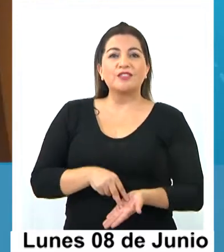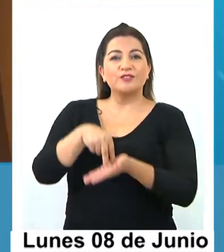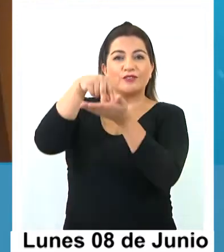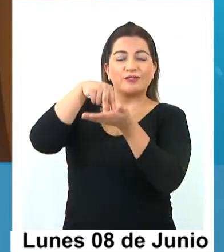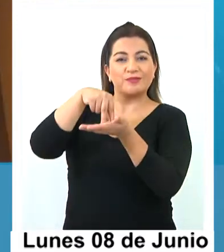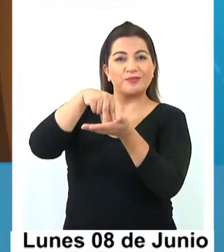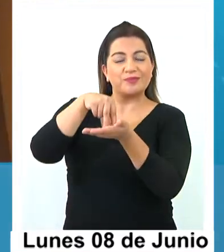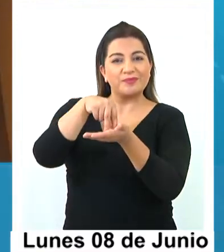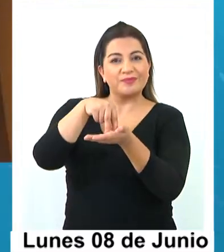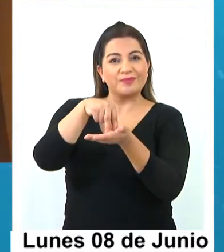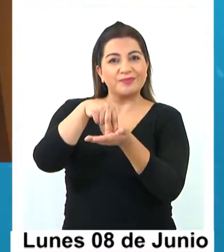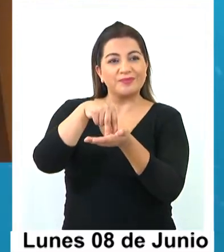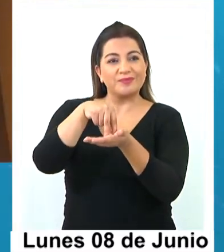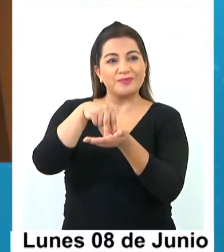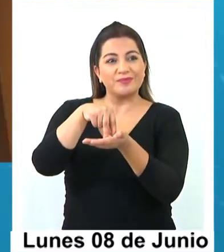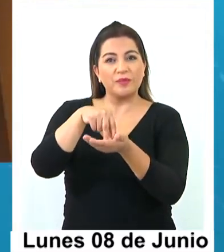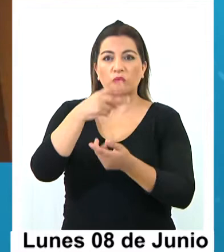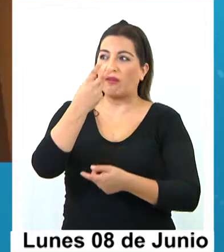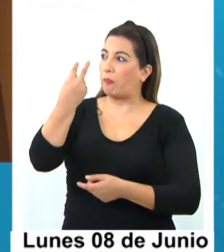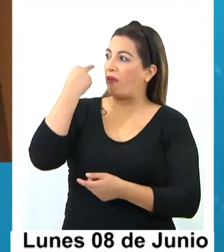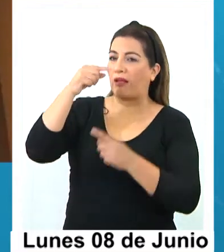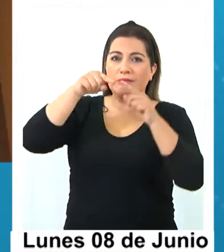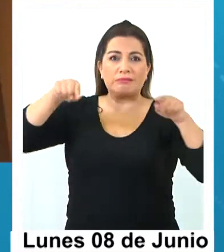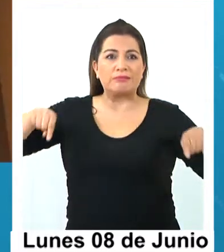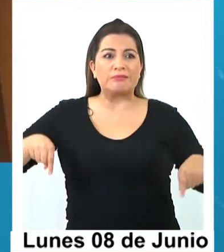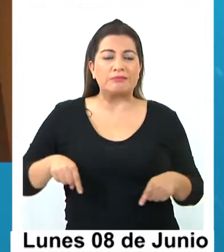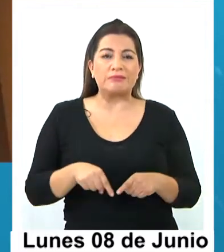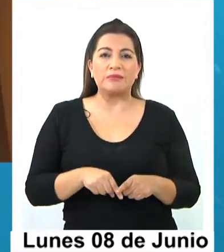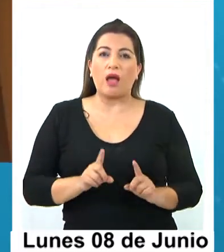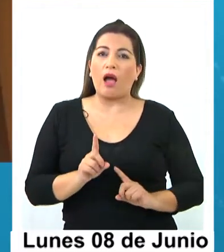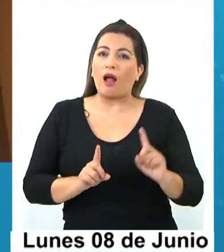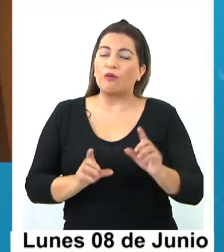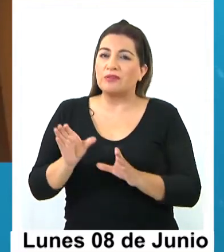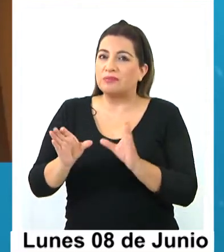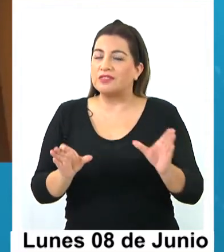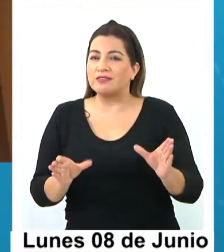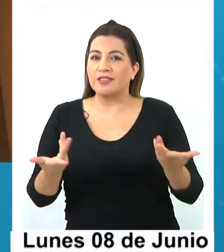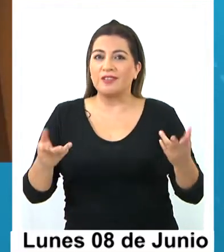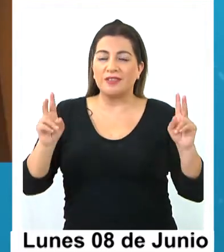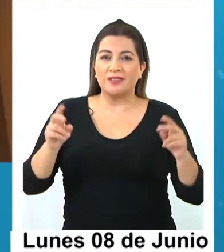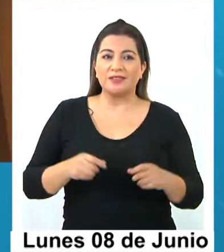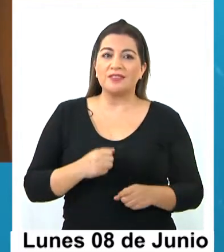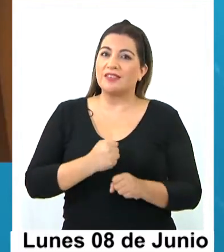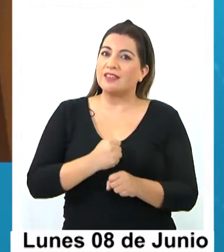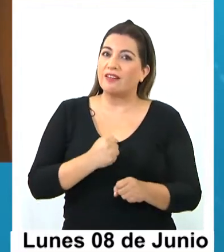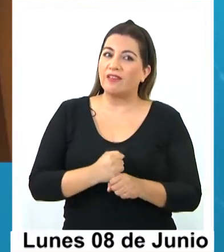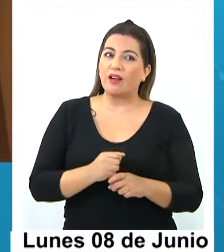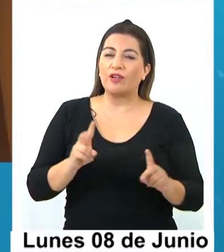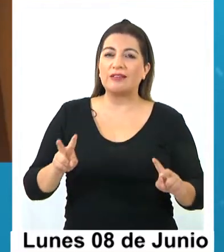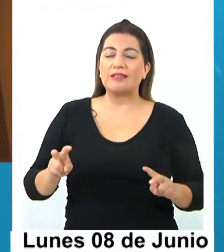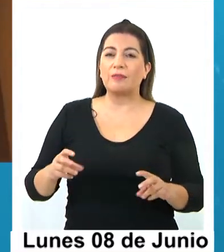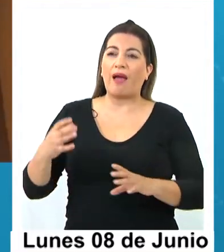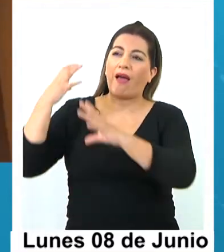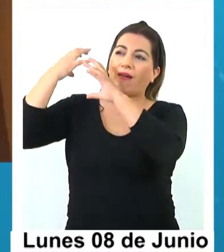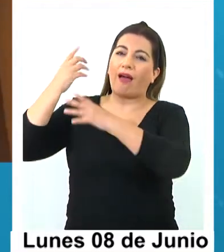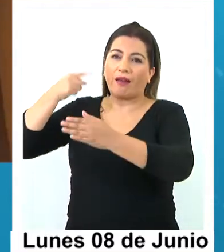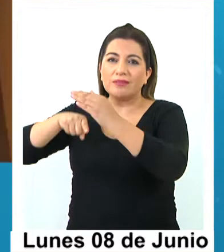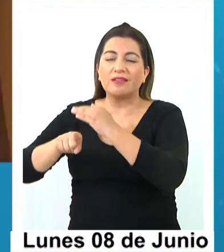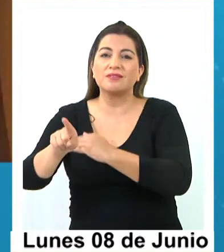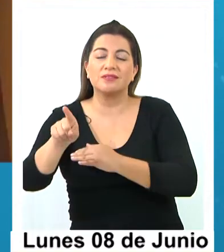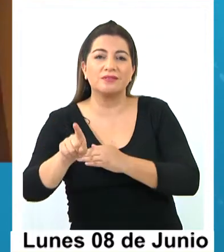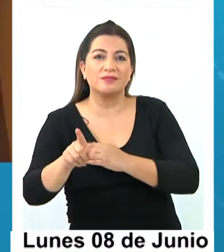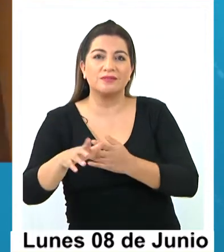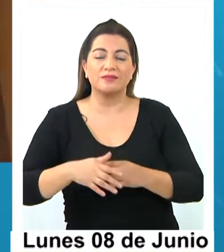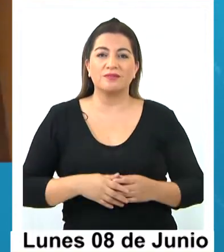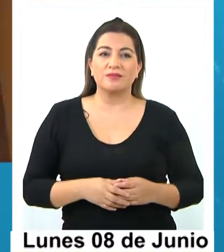Zona Franca, en donde, bueno, se ve cierto movimiento asociado a carga que está ingresando y que está